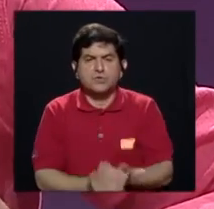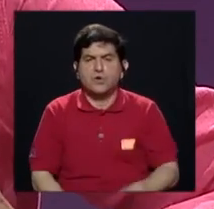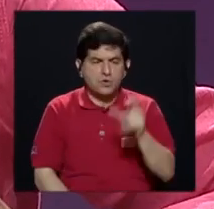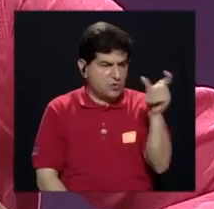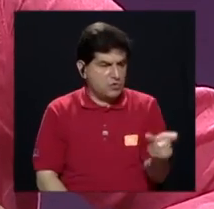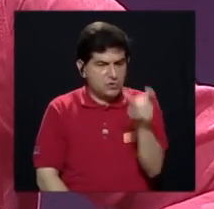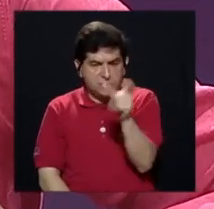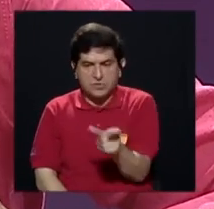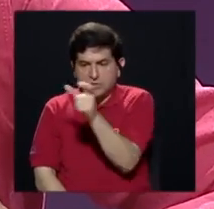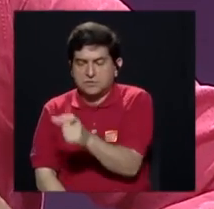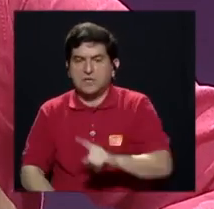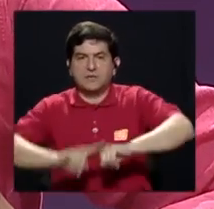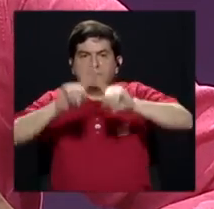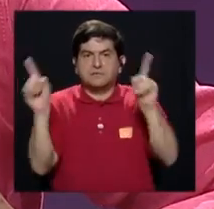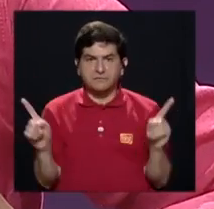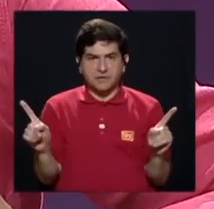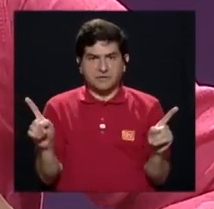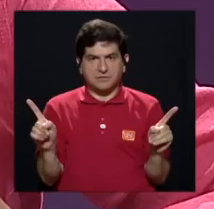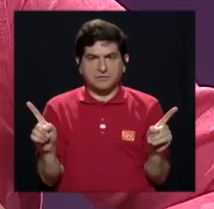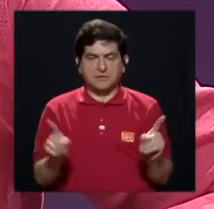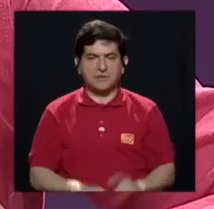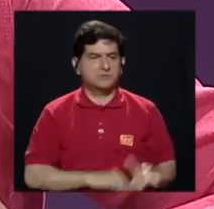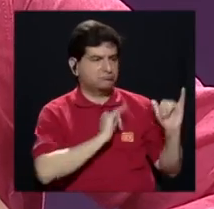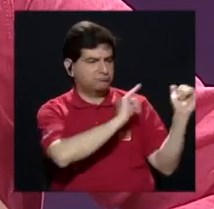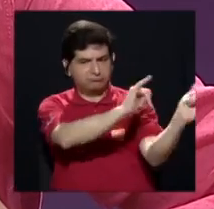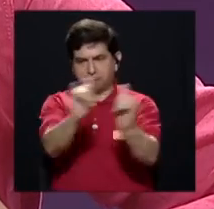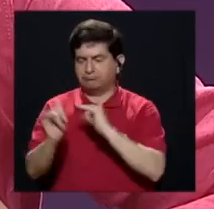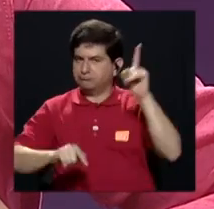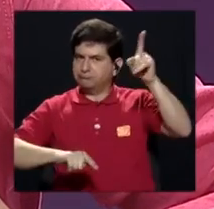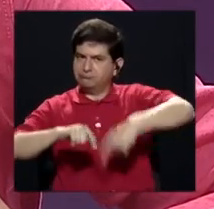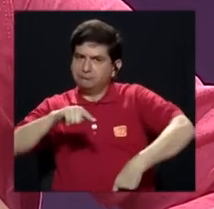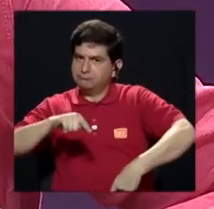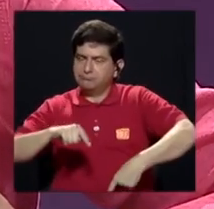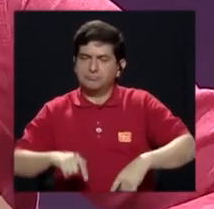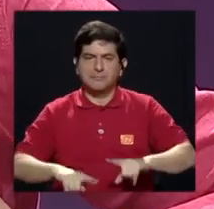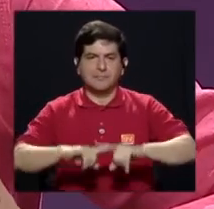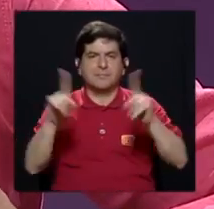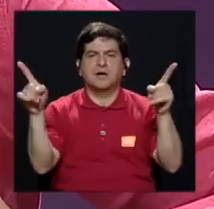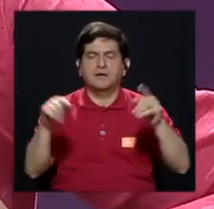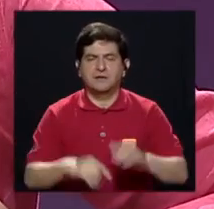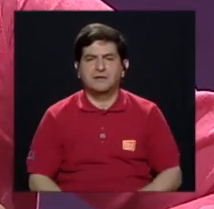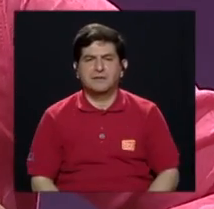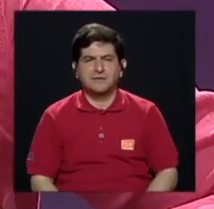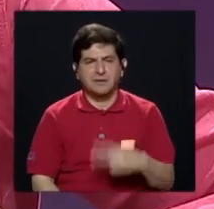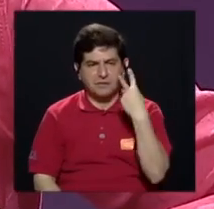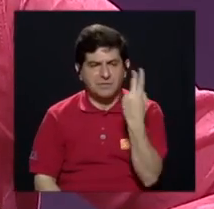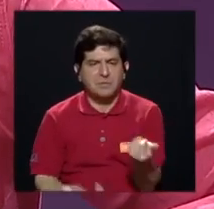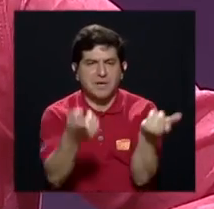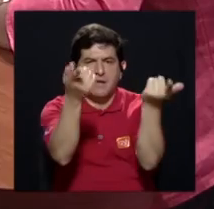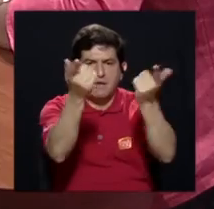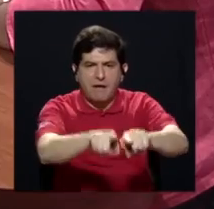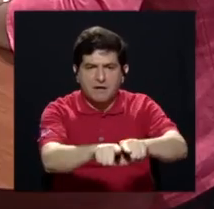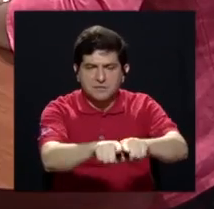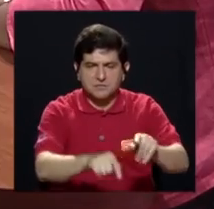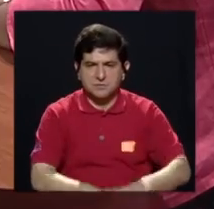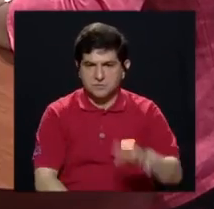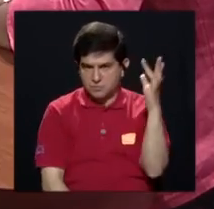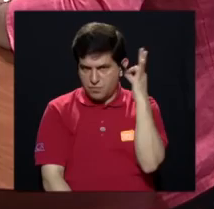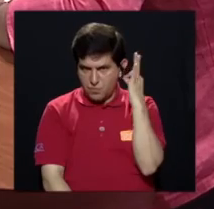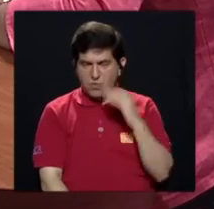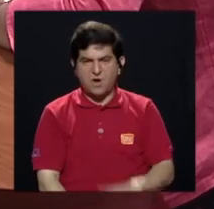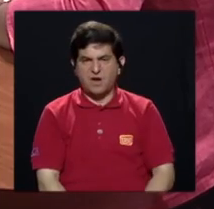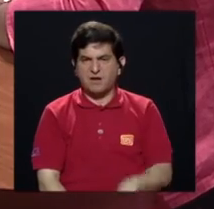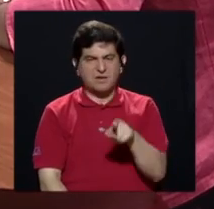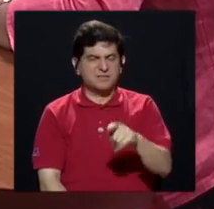somos son diferentes no no no hay que homogeneizar pero suele hay acá se ha visto casos por ejemplo de mujeres que